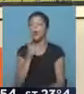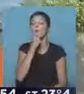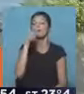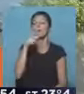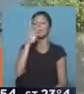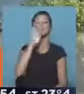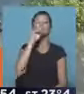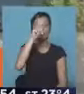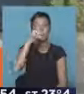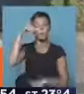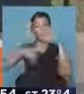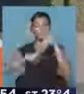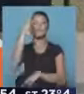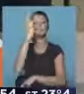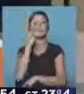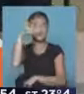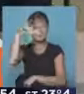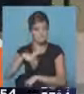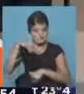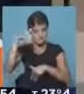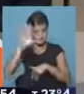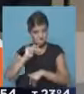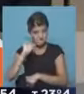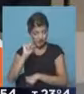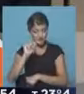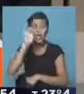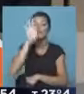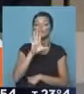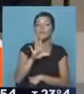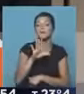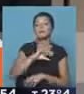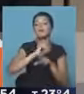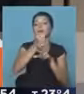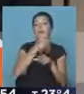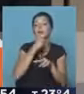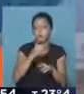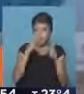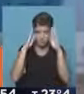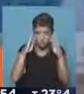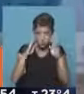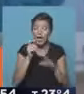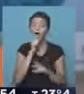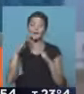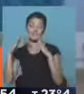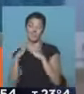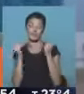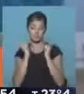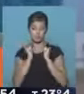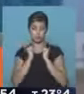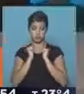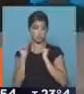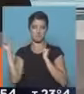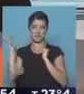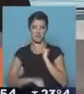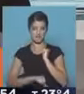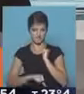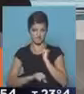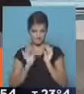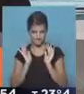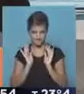era una dirección que la ganaban los intensos y las perdían los que se quedaban en su casa y nos quedamos los moderados en casa